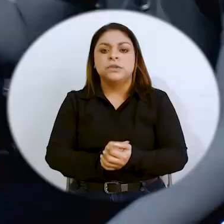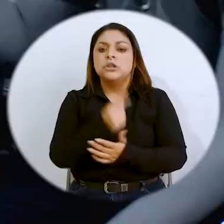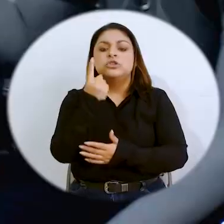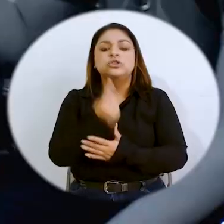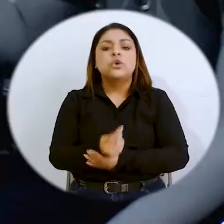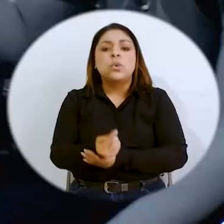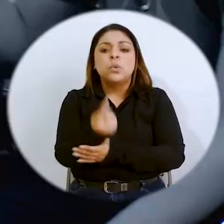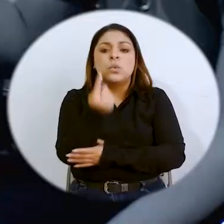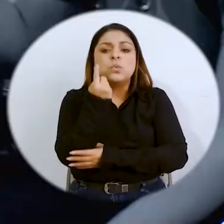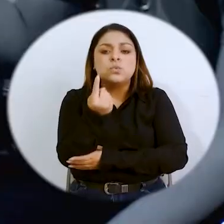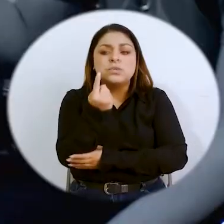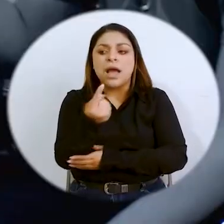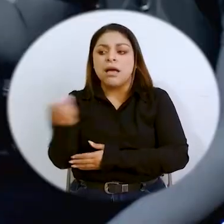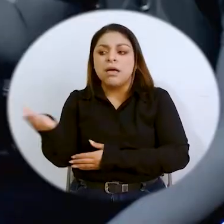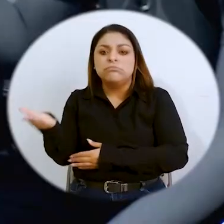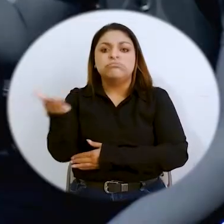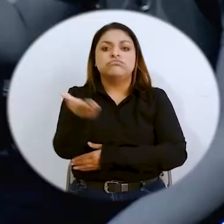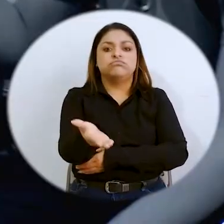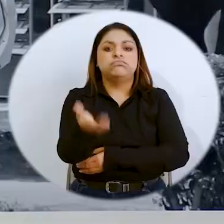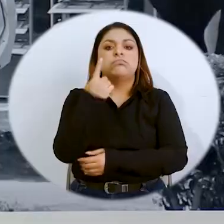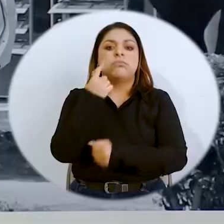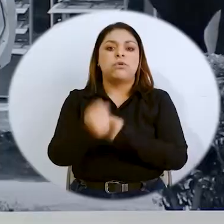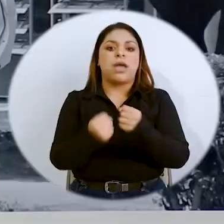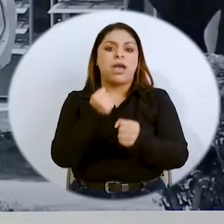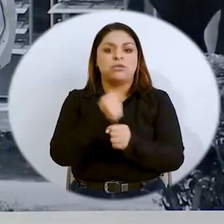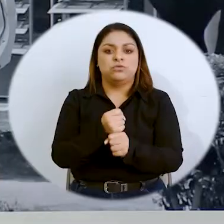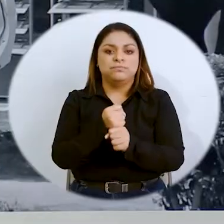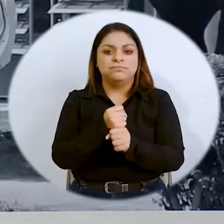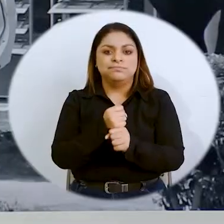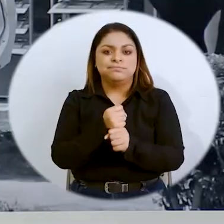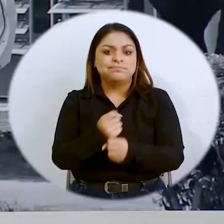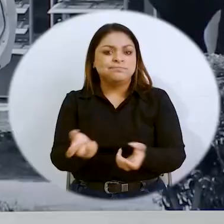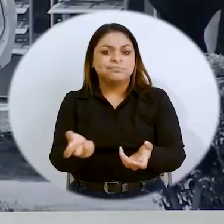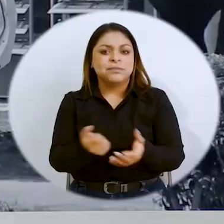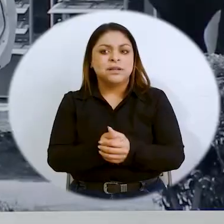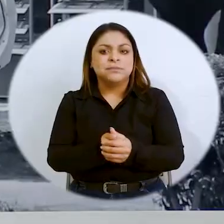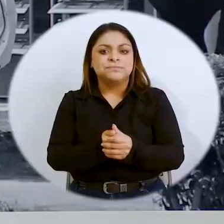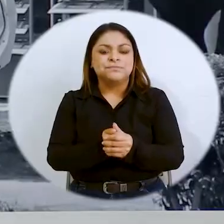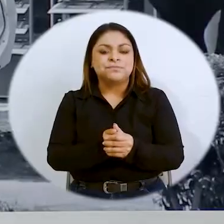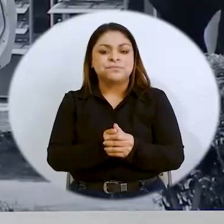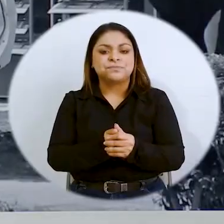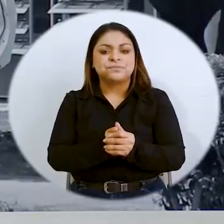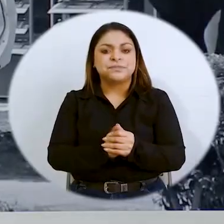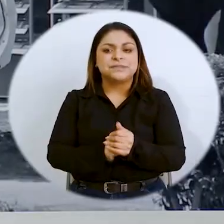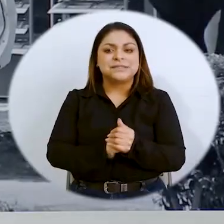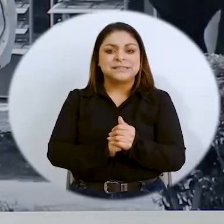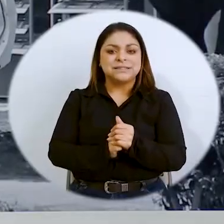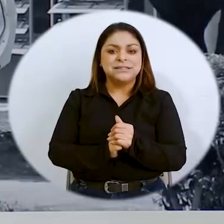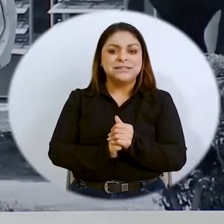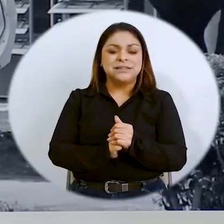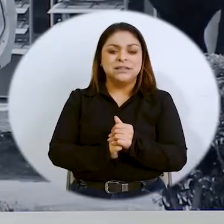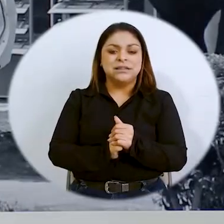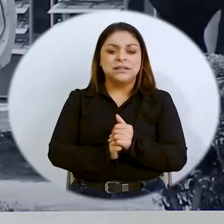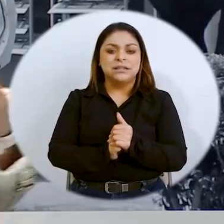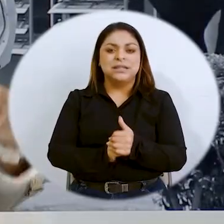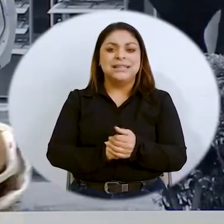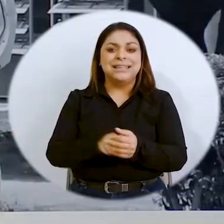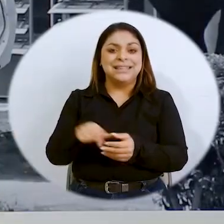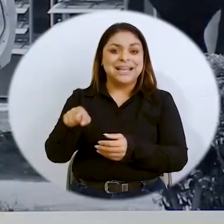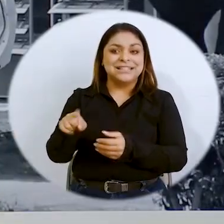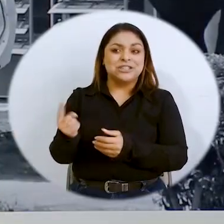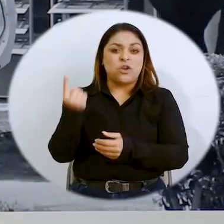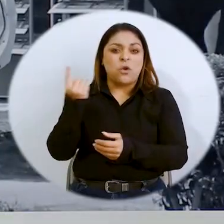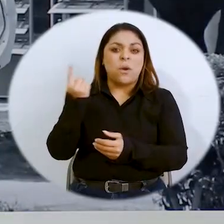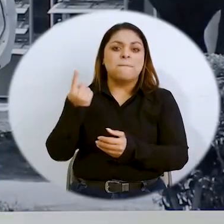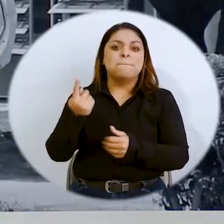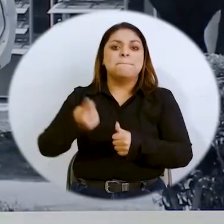sea, solo una iniciativa por año, y muchas de esas 3 iniciativas que contamos fueron en